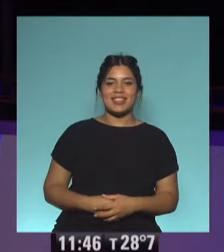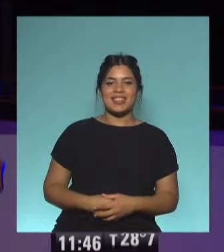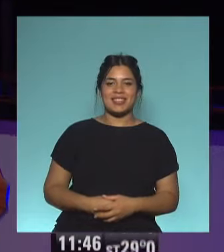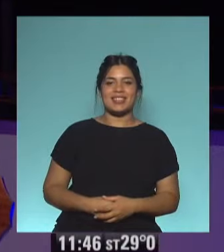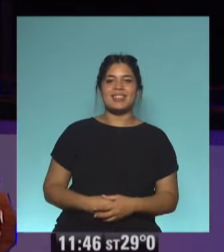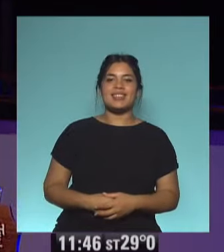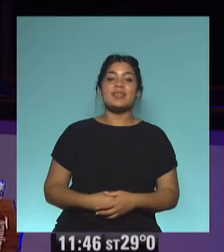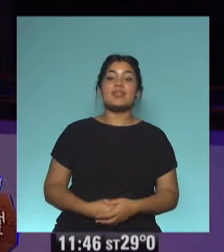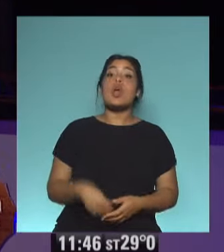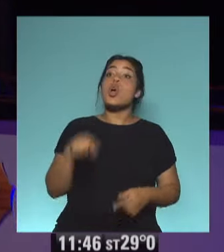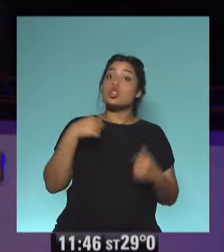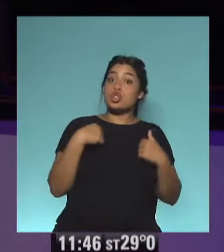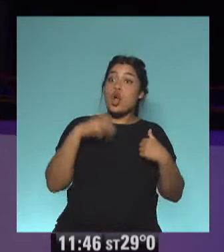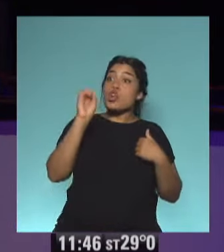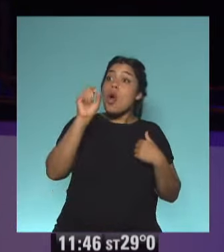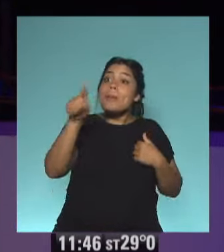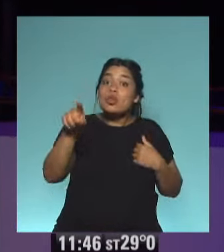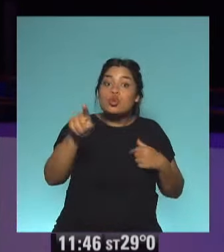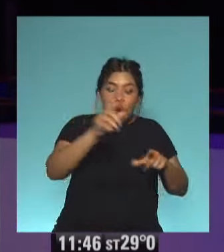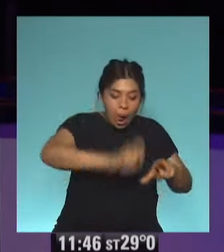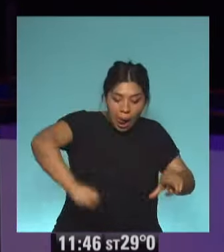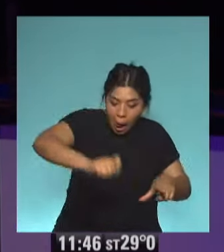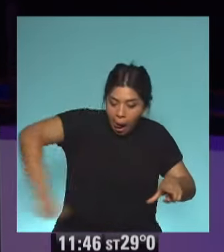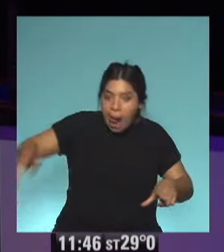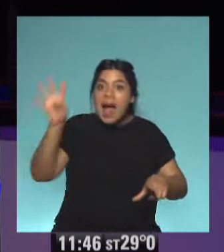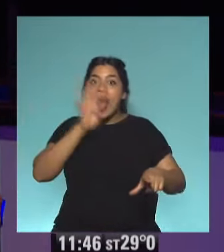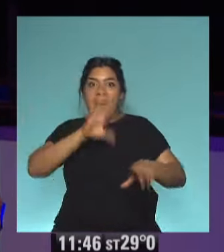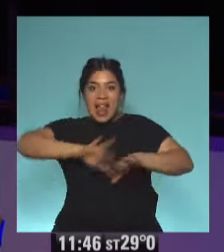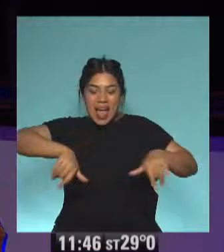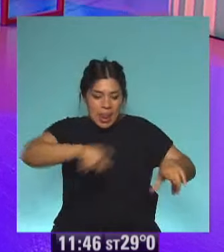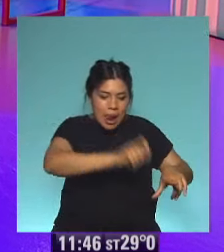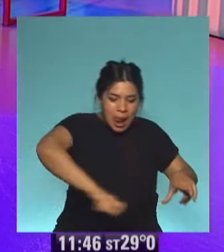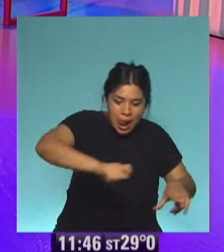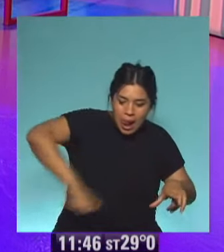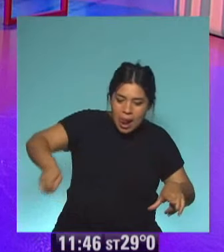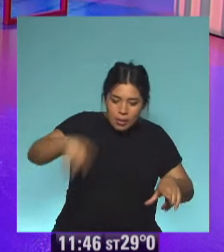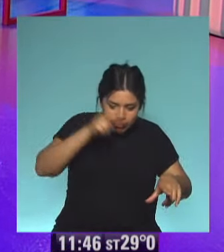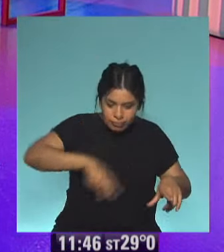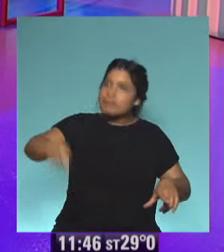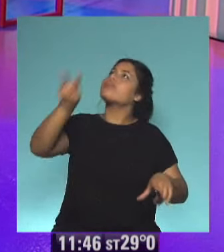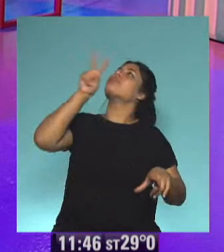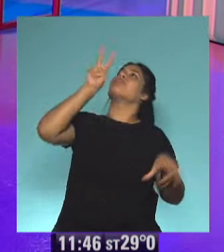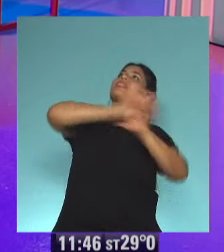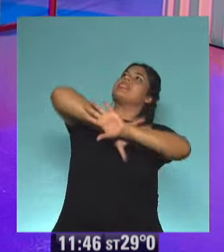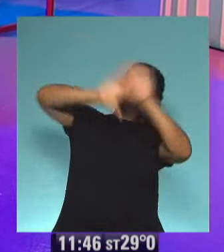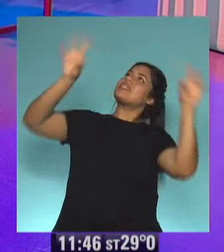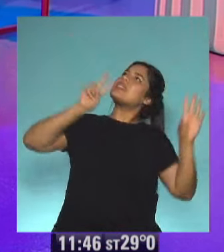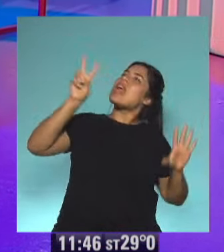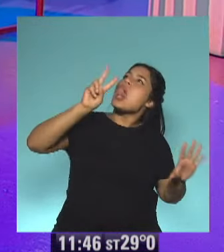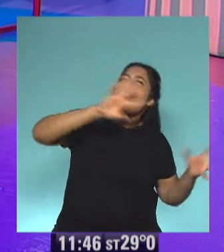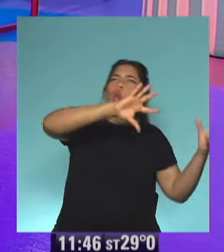Cuando escriba tu nombre en la arena blanca con fondo azul, cuando miro el cielo en la forma cruel y una nube